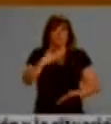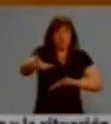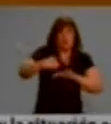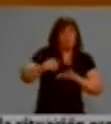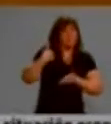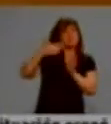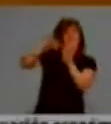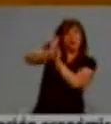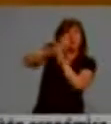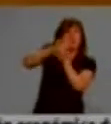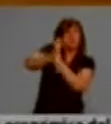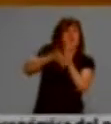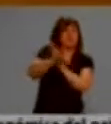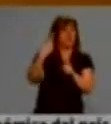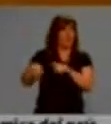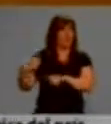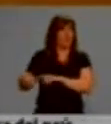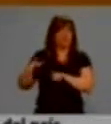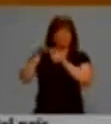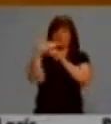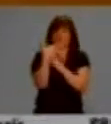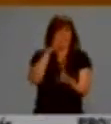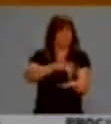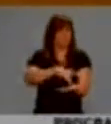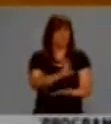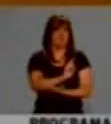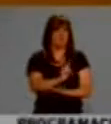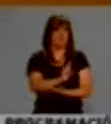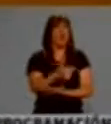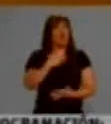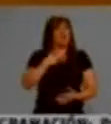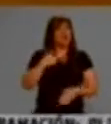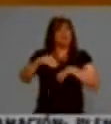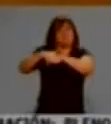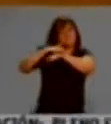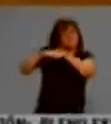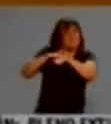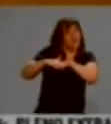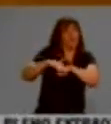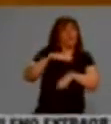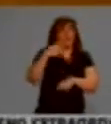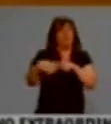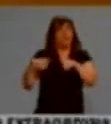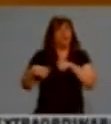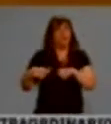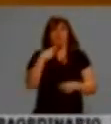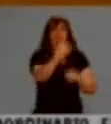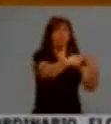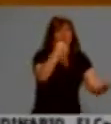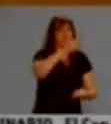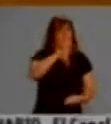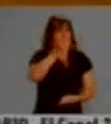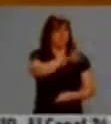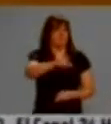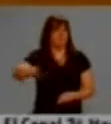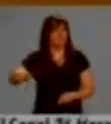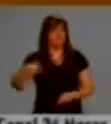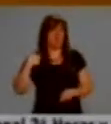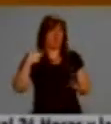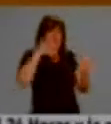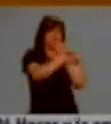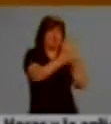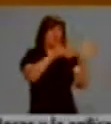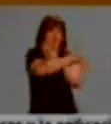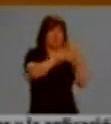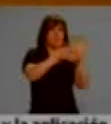de hechos que no se han producido, ni que me disculpe por lo que afirman otros, ni que dé explicaciones de la maraña